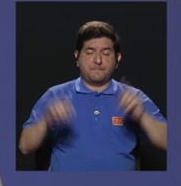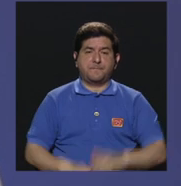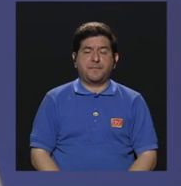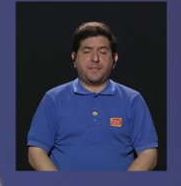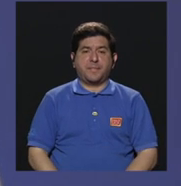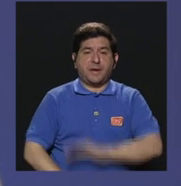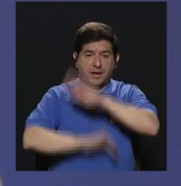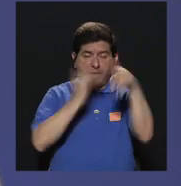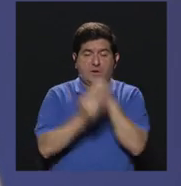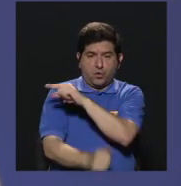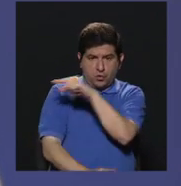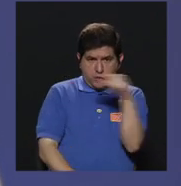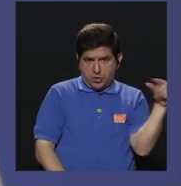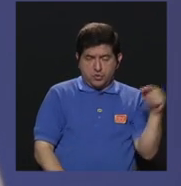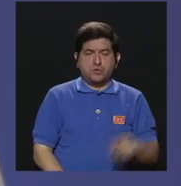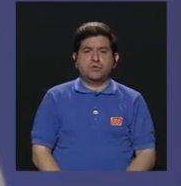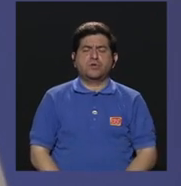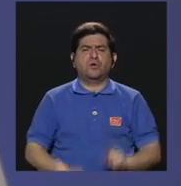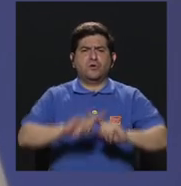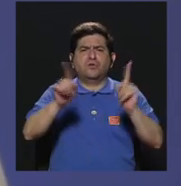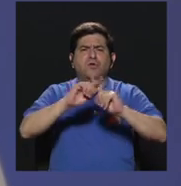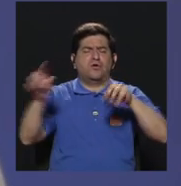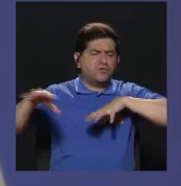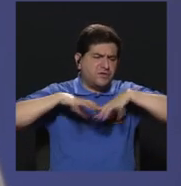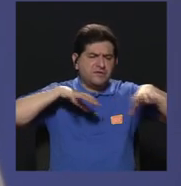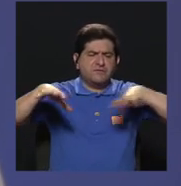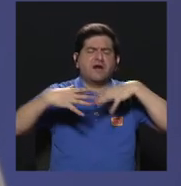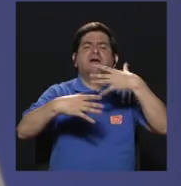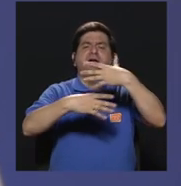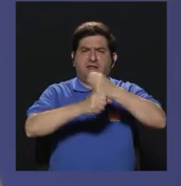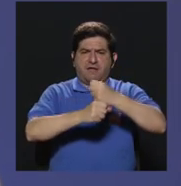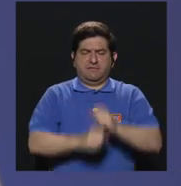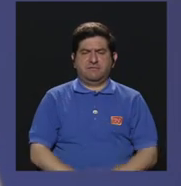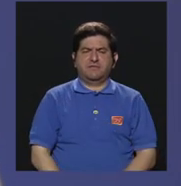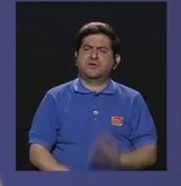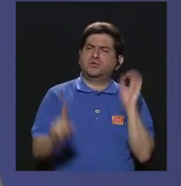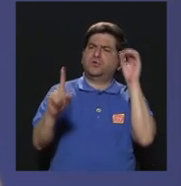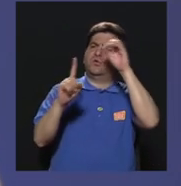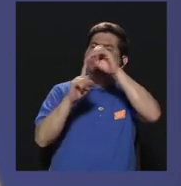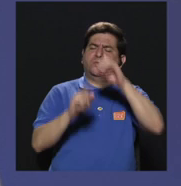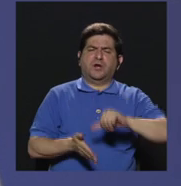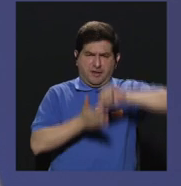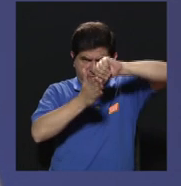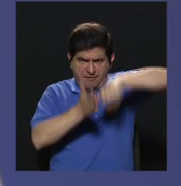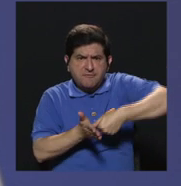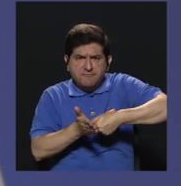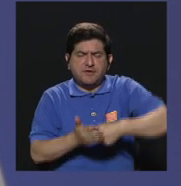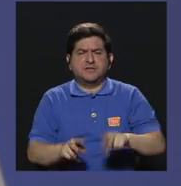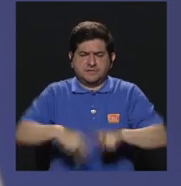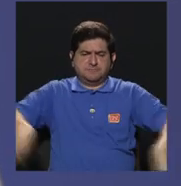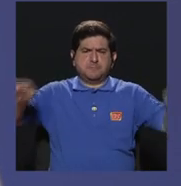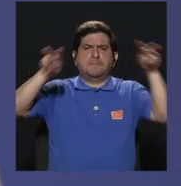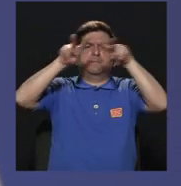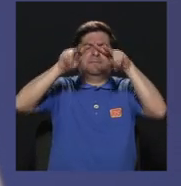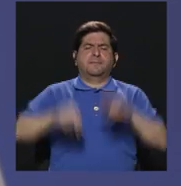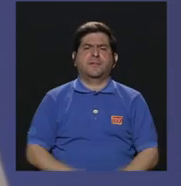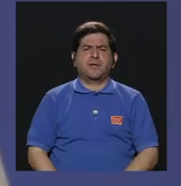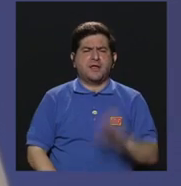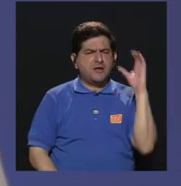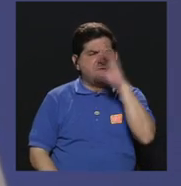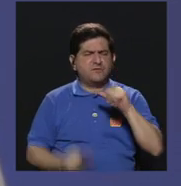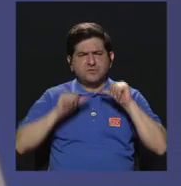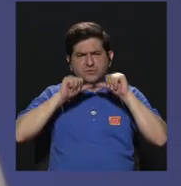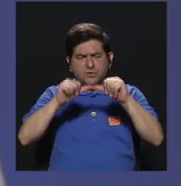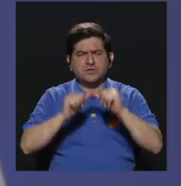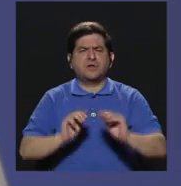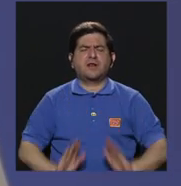de toda la semana se llevaron a cabo diferentes actividades cuyo objetivo es reafirmar nuestros valores y la búsqueda permanente